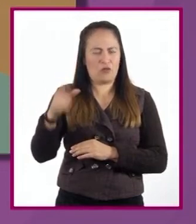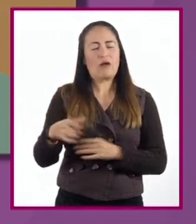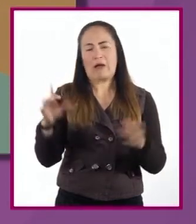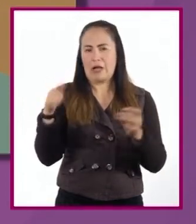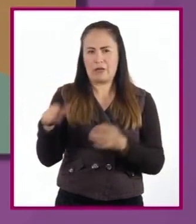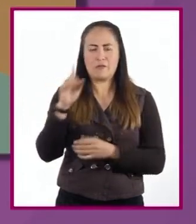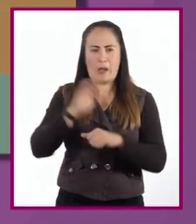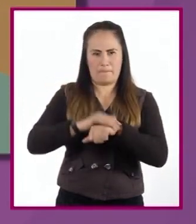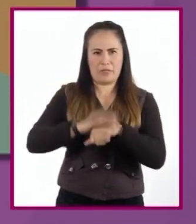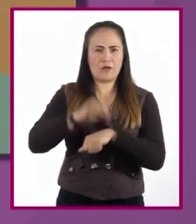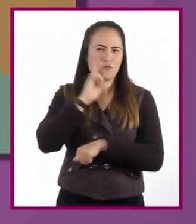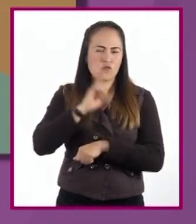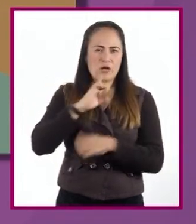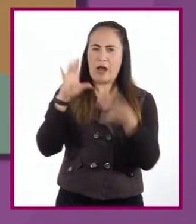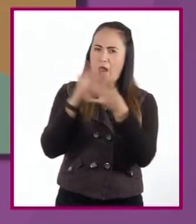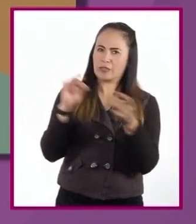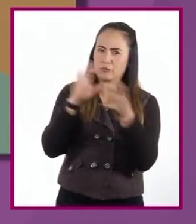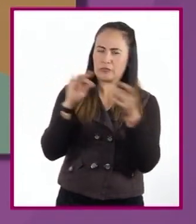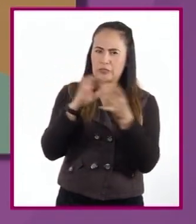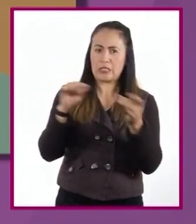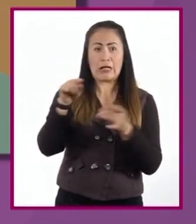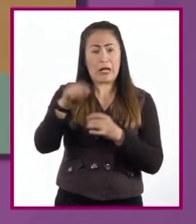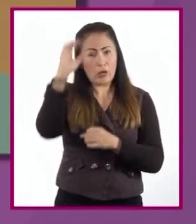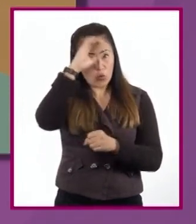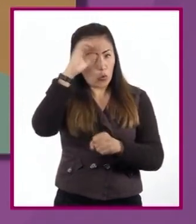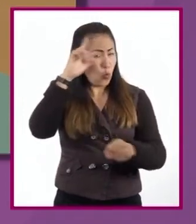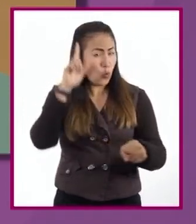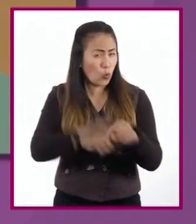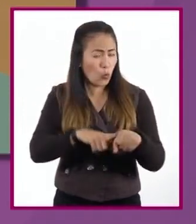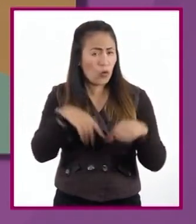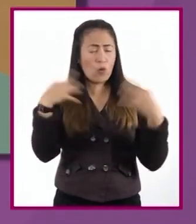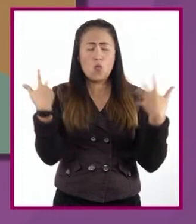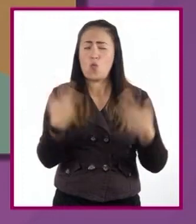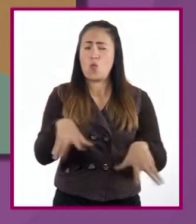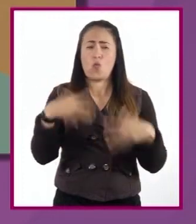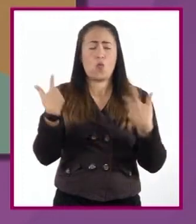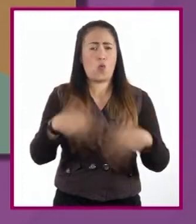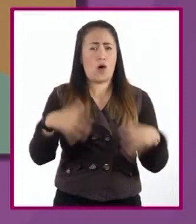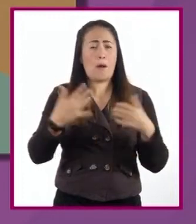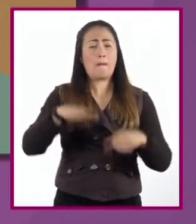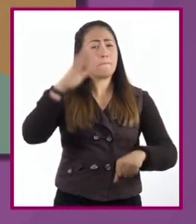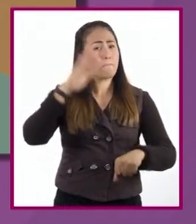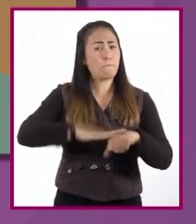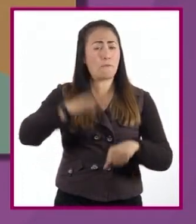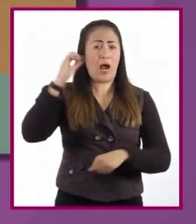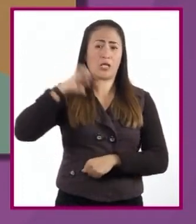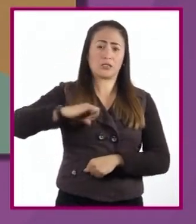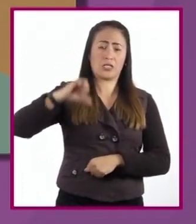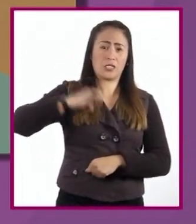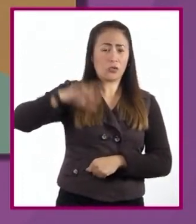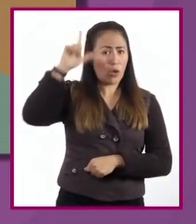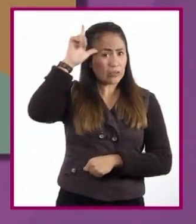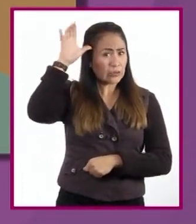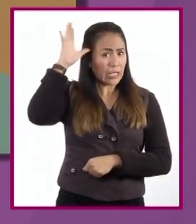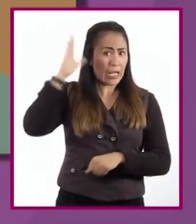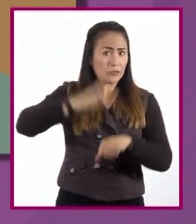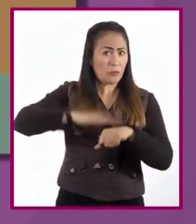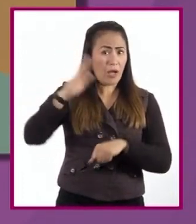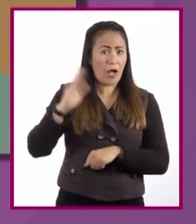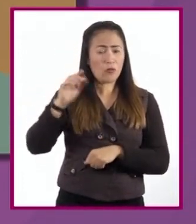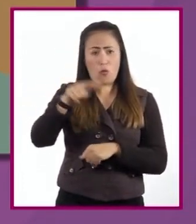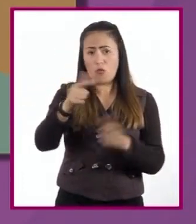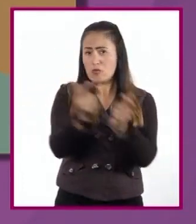Carmela que Cuicuilco pues es una cultura mucho más antigua que los aztecas o